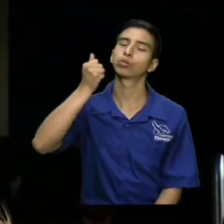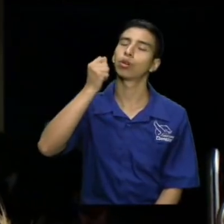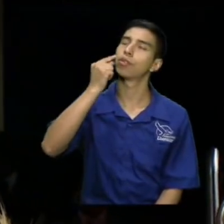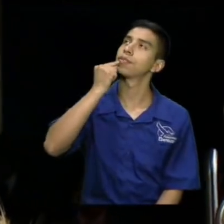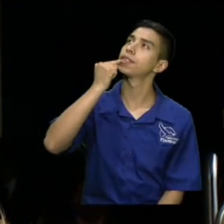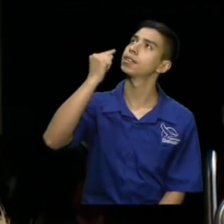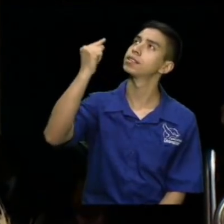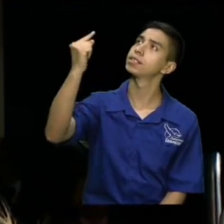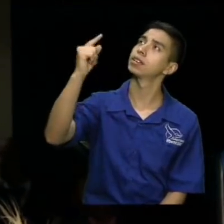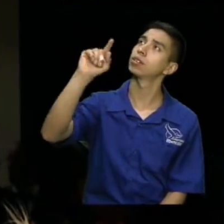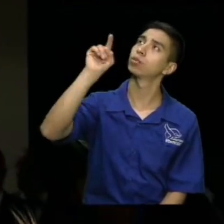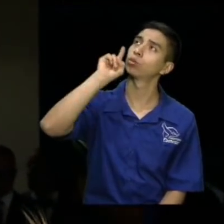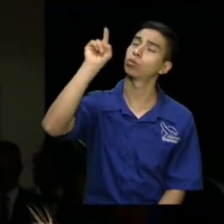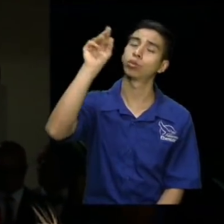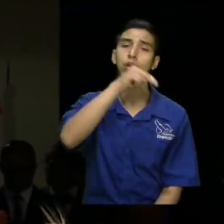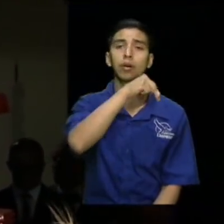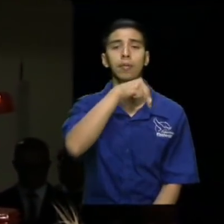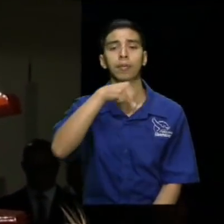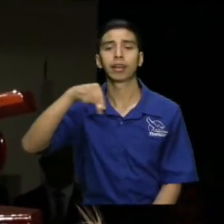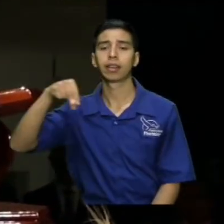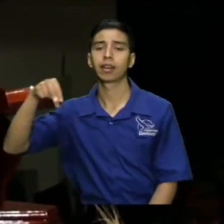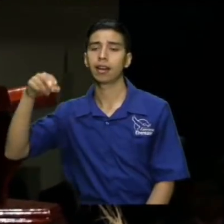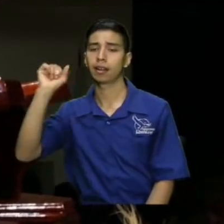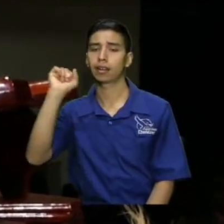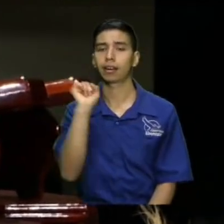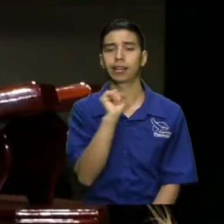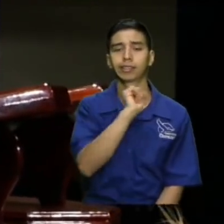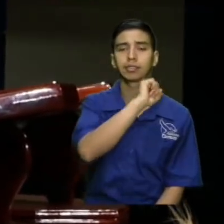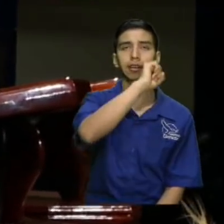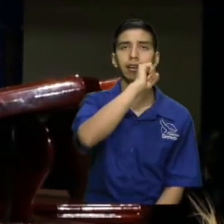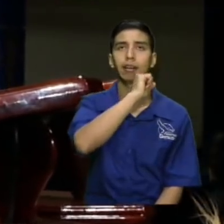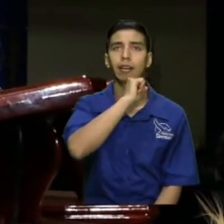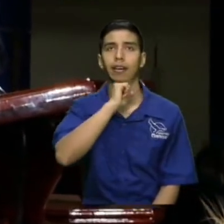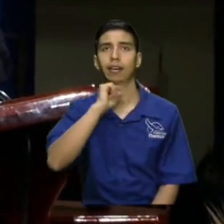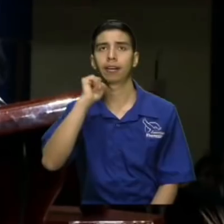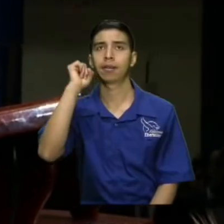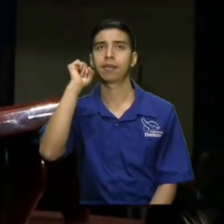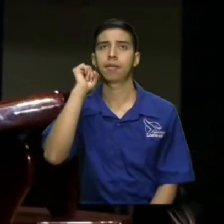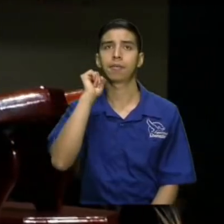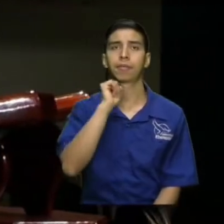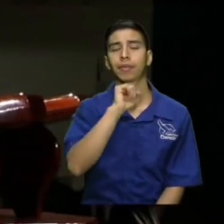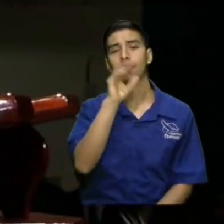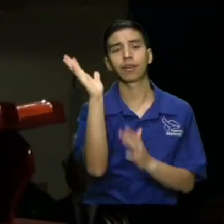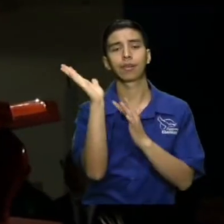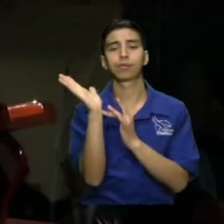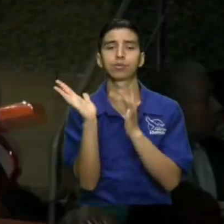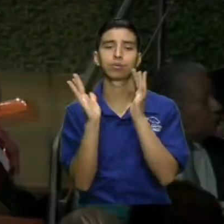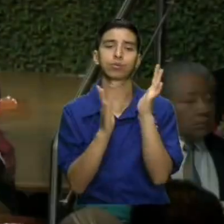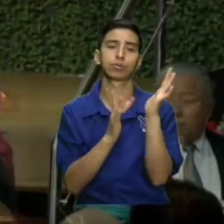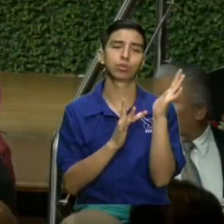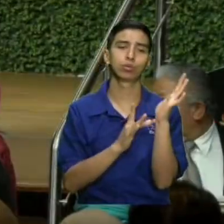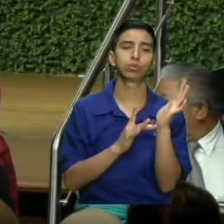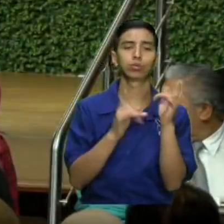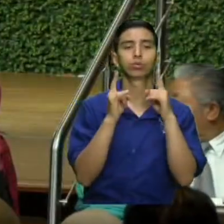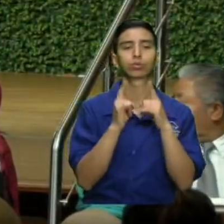Dios. Tu nombre al cantar,